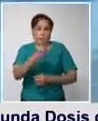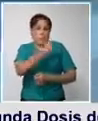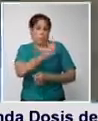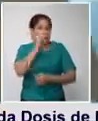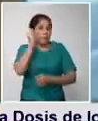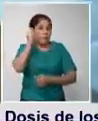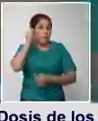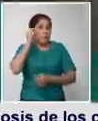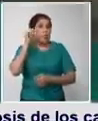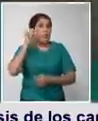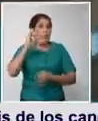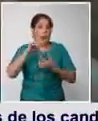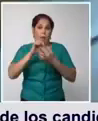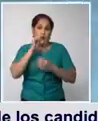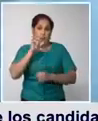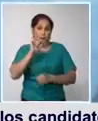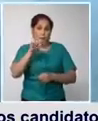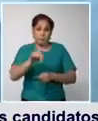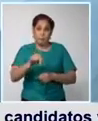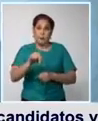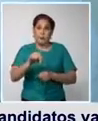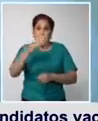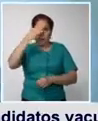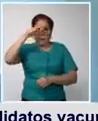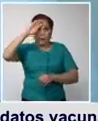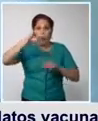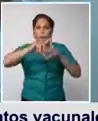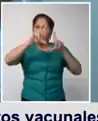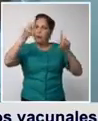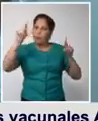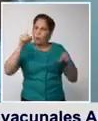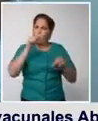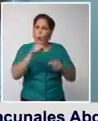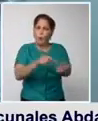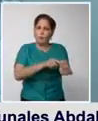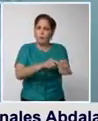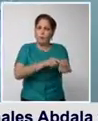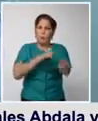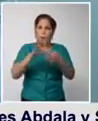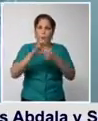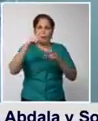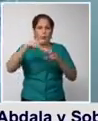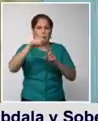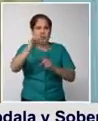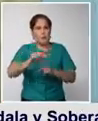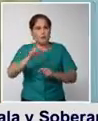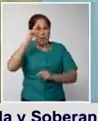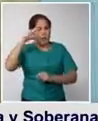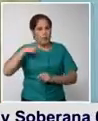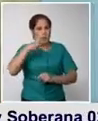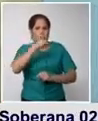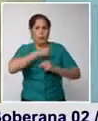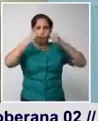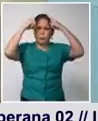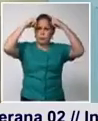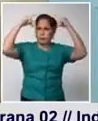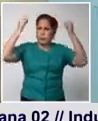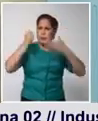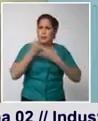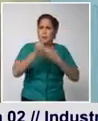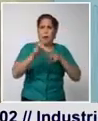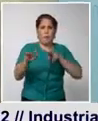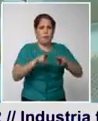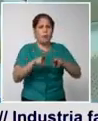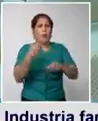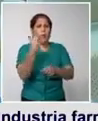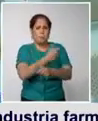de Ingeniería y Biotecnología Genética de Cuba hoy corre por sangre guantanameras del personal de salud, de servicios y administrativos.